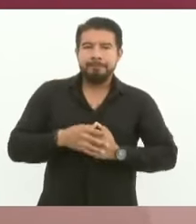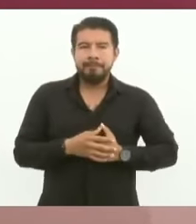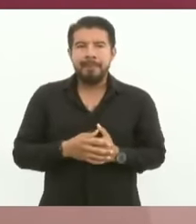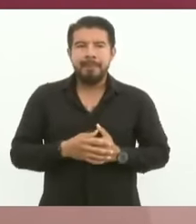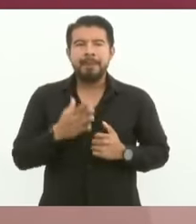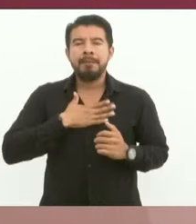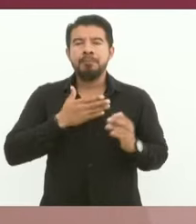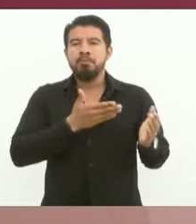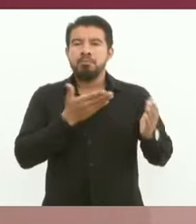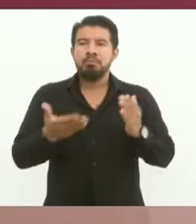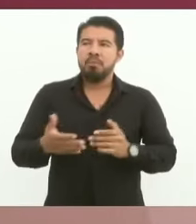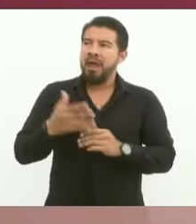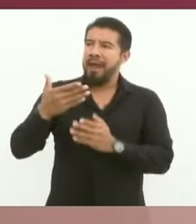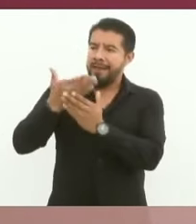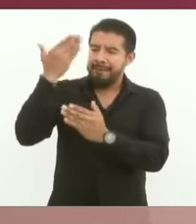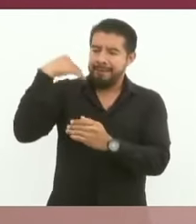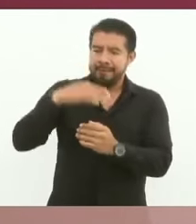vine a una